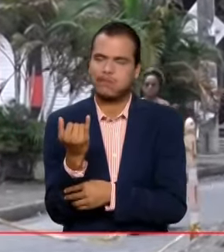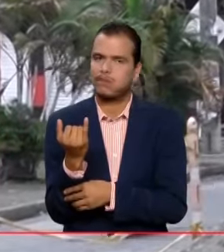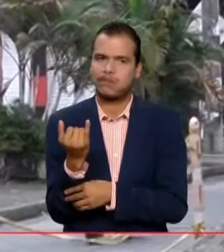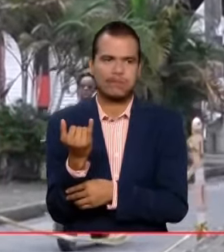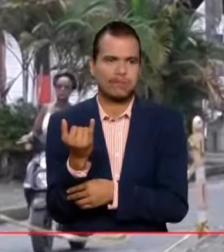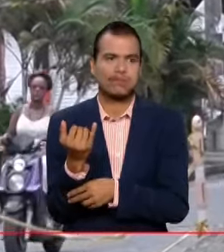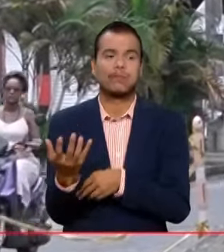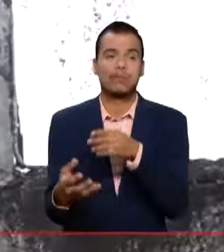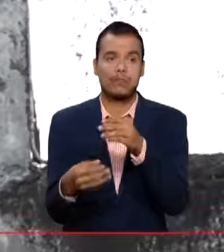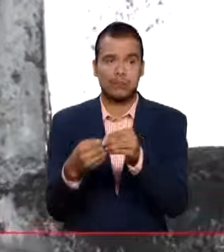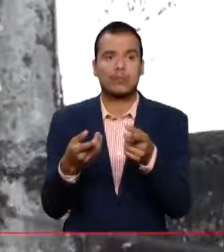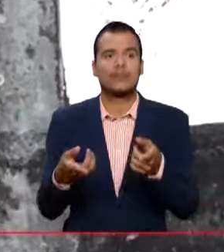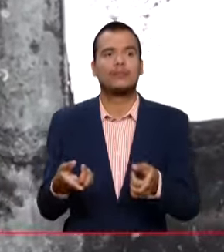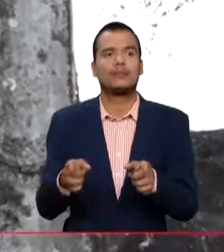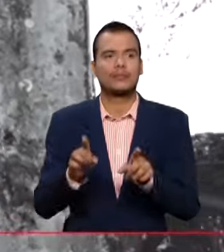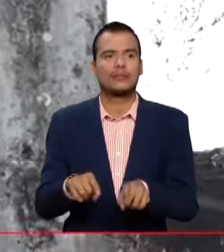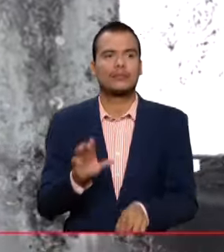ello,